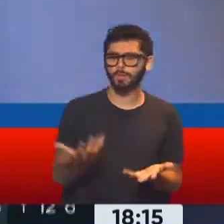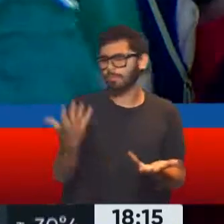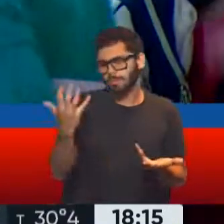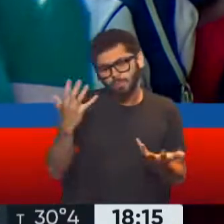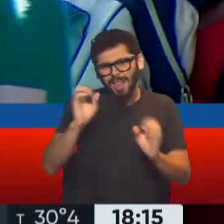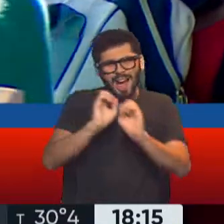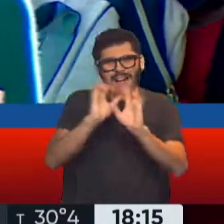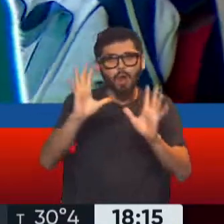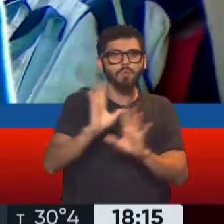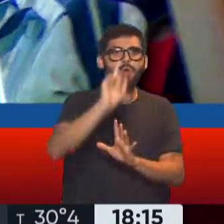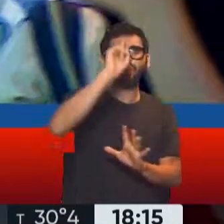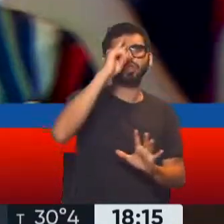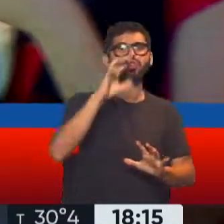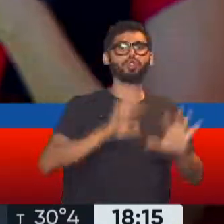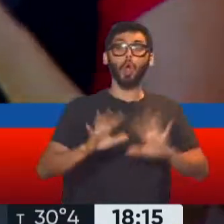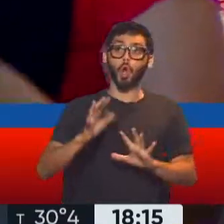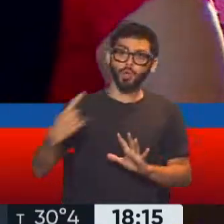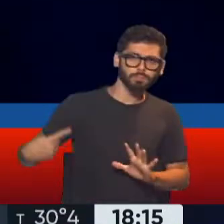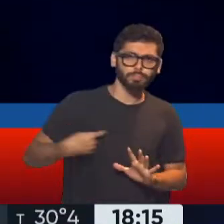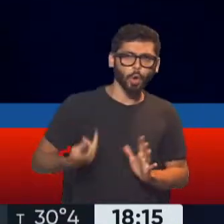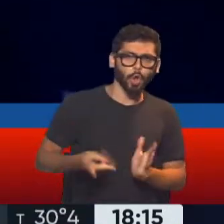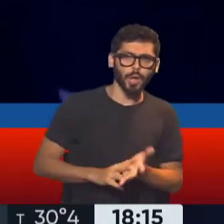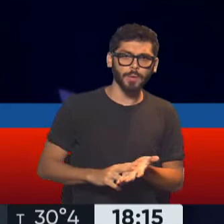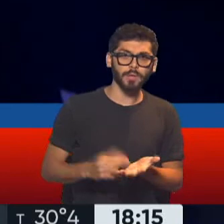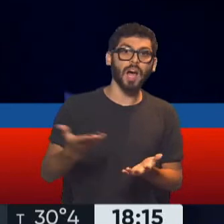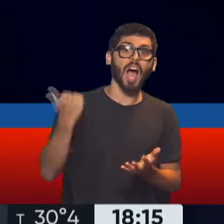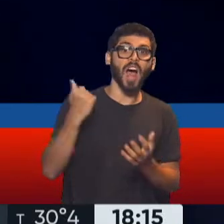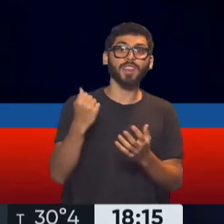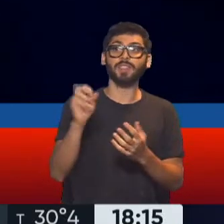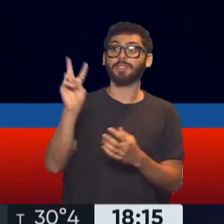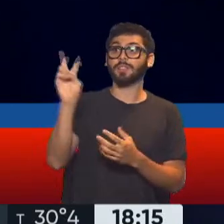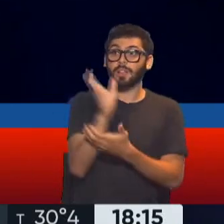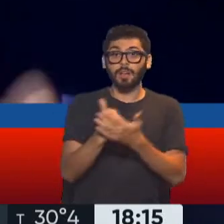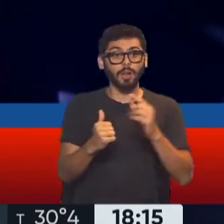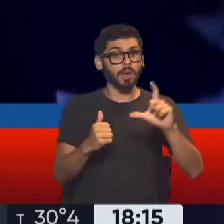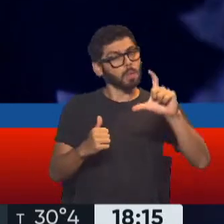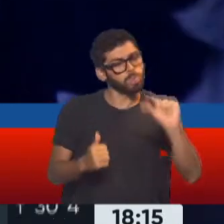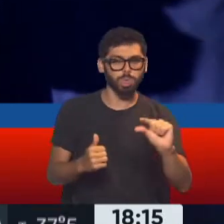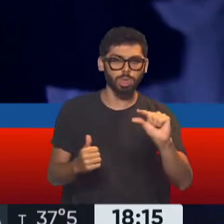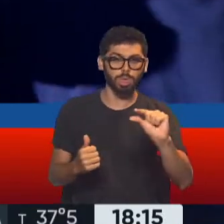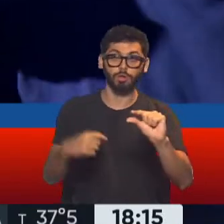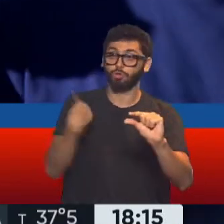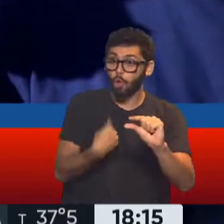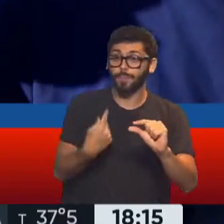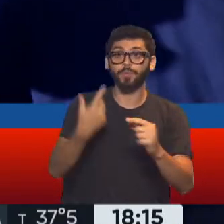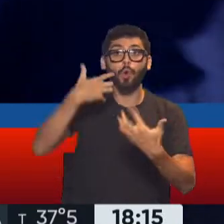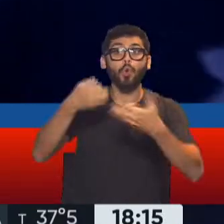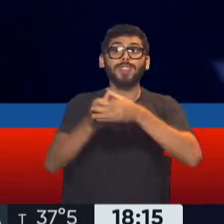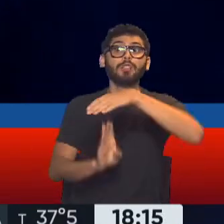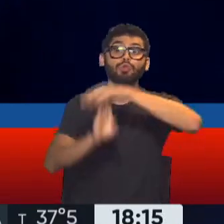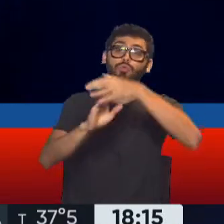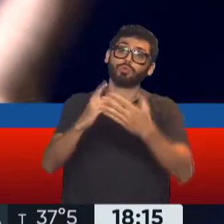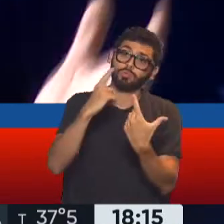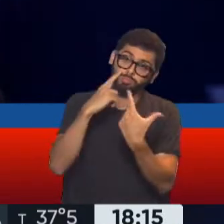avance contra la autonomía. Ya sucedió con el recorte de la coparticipación, que lo estamos reclamando hoy en la Corte Suprema de